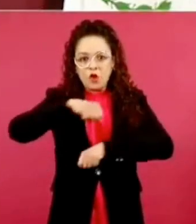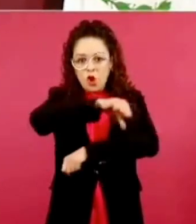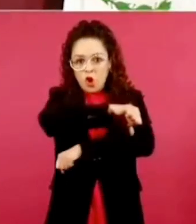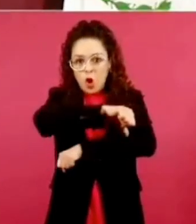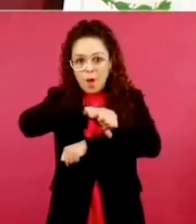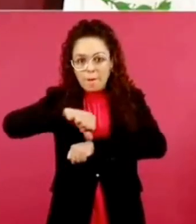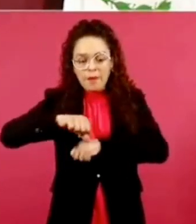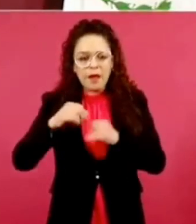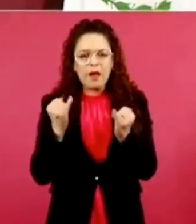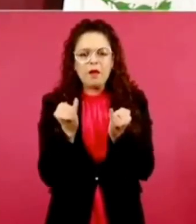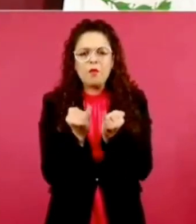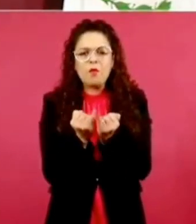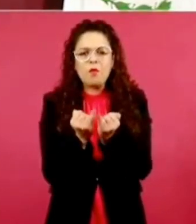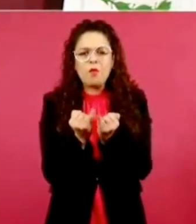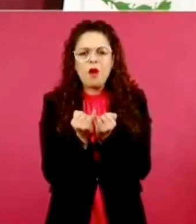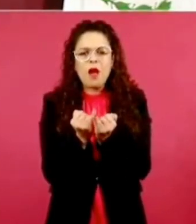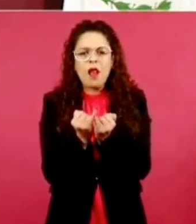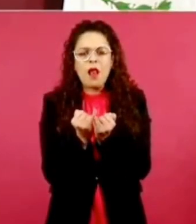las ambulancias,